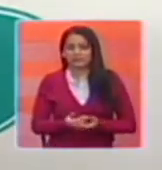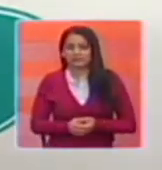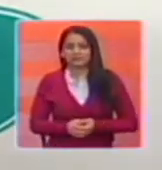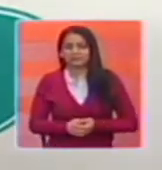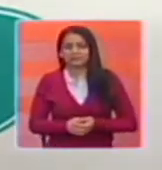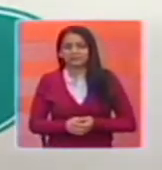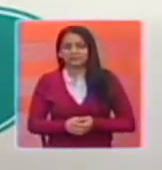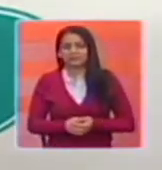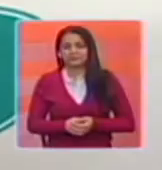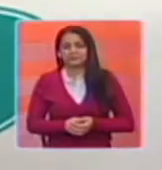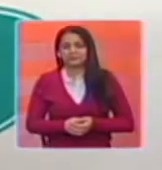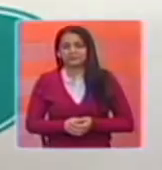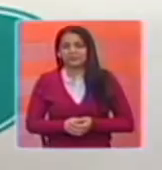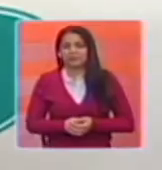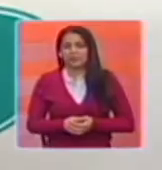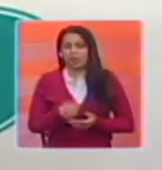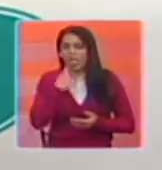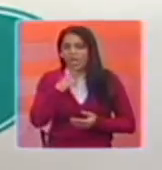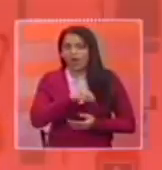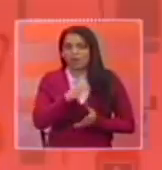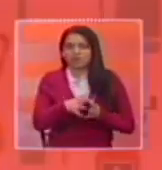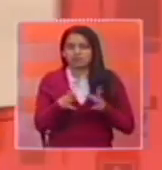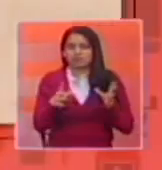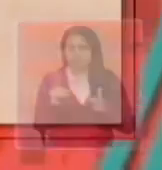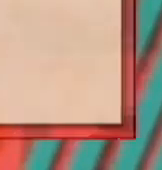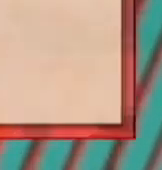ningún... No va a estar salado nada, ¿no?